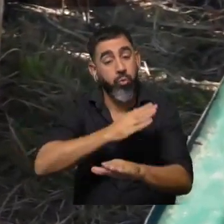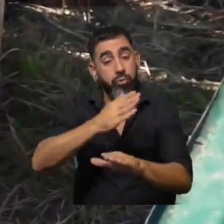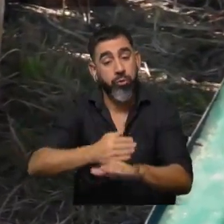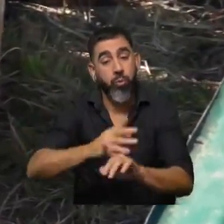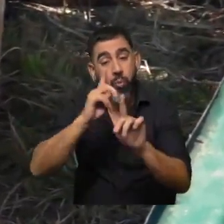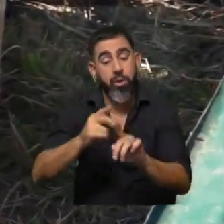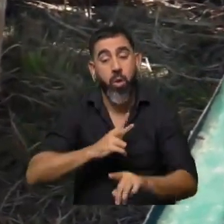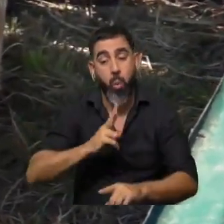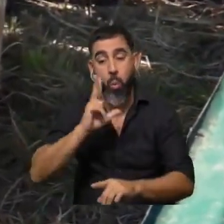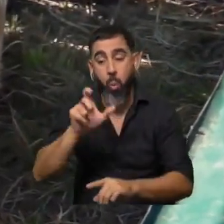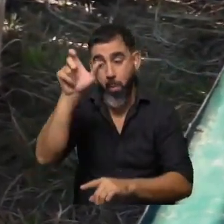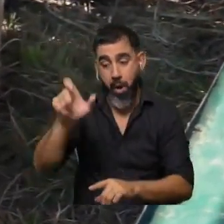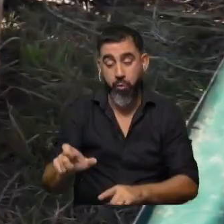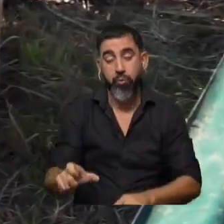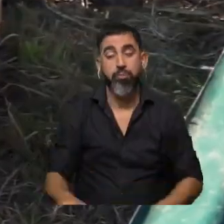al ser humano.